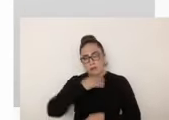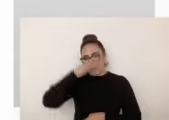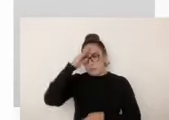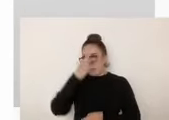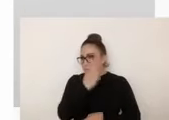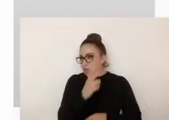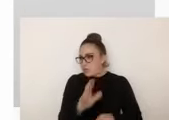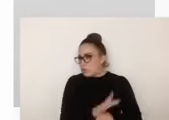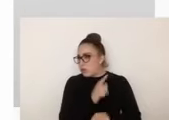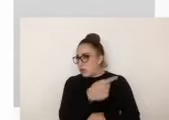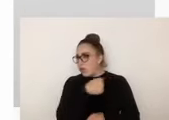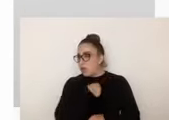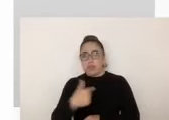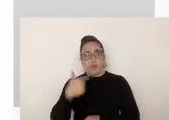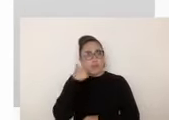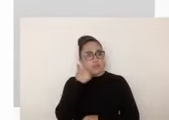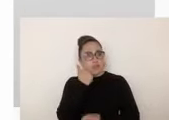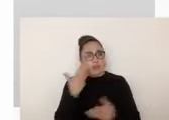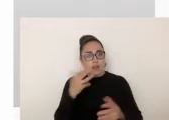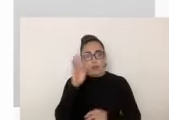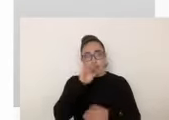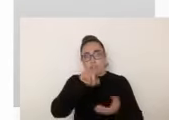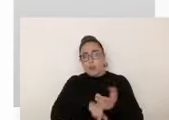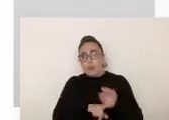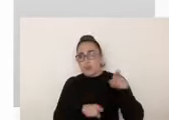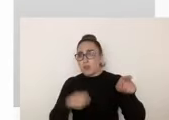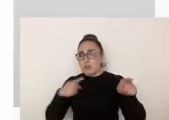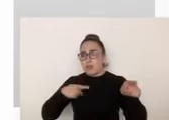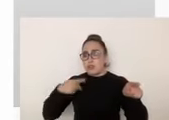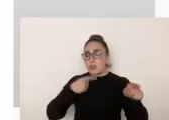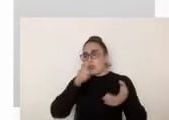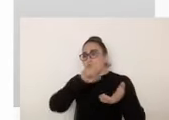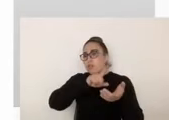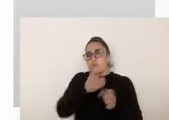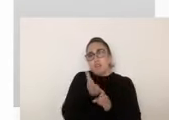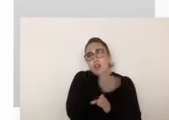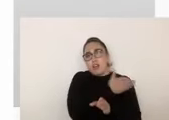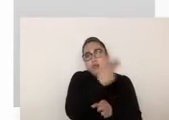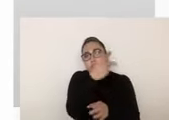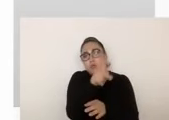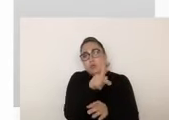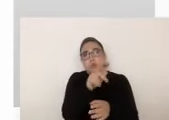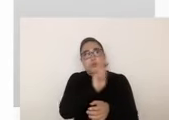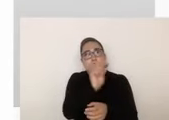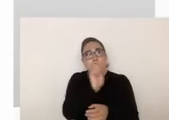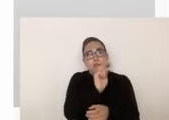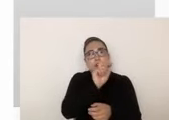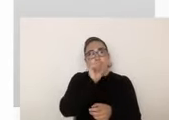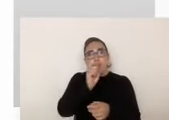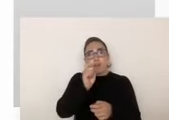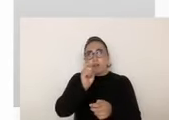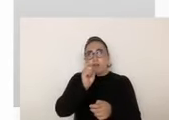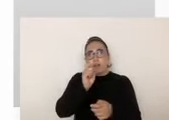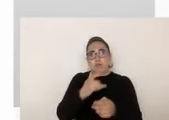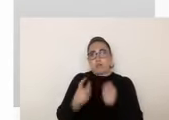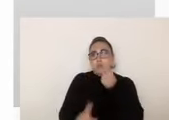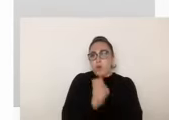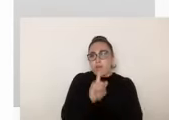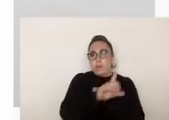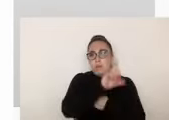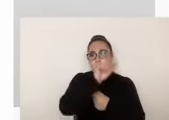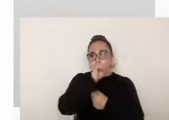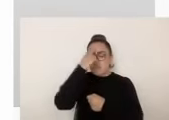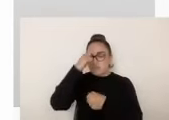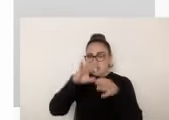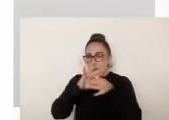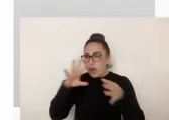si ha tenido un desliz con su pareja, pues matarlo a hachazos no parece que sea proporcionado a los estándares